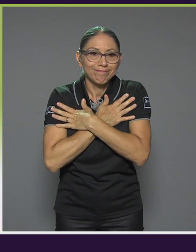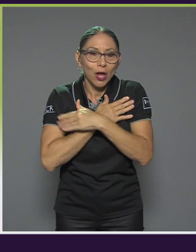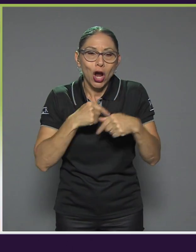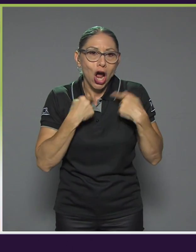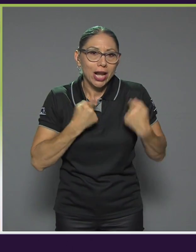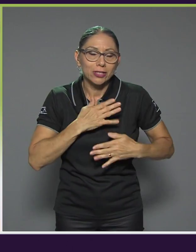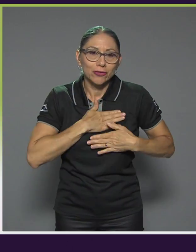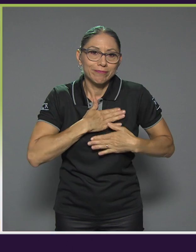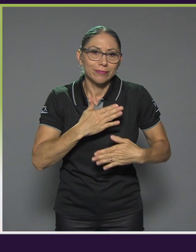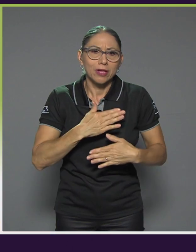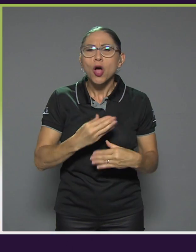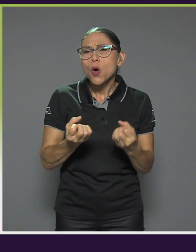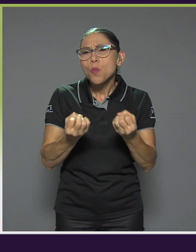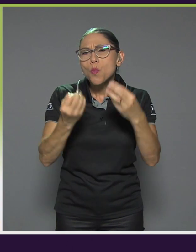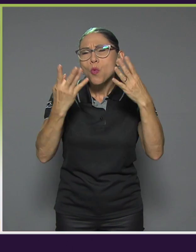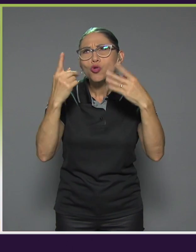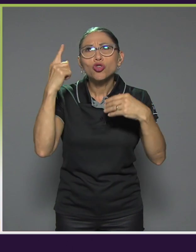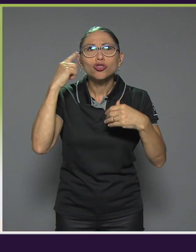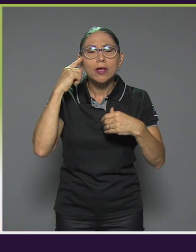en mente